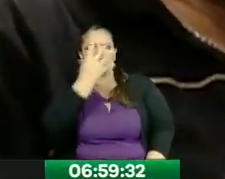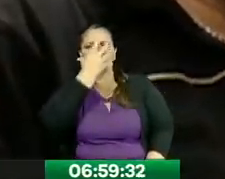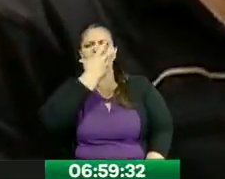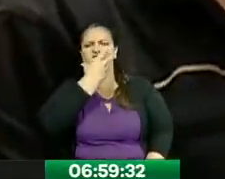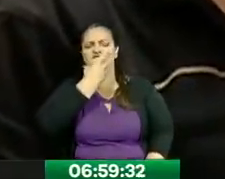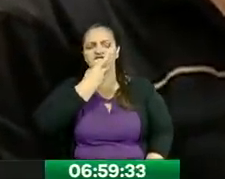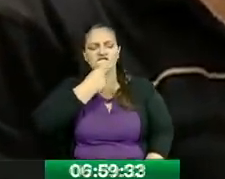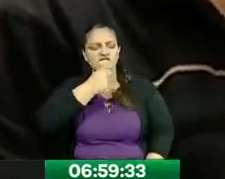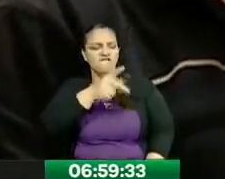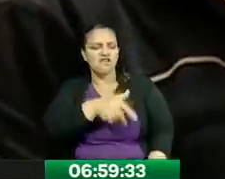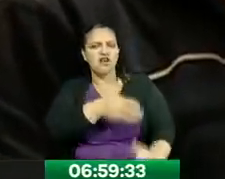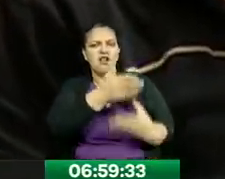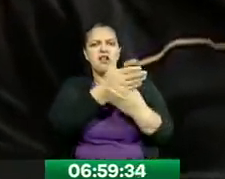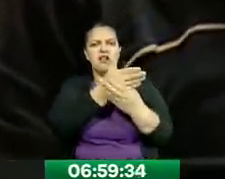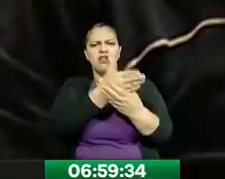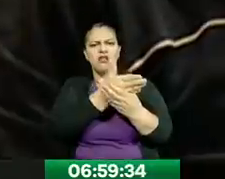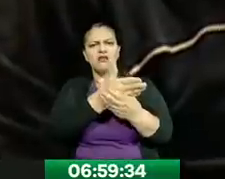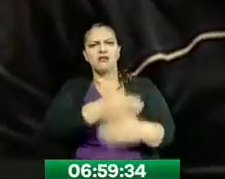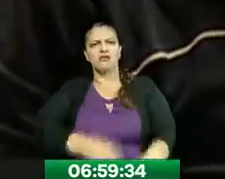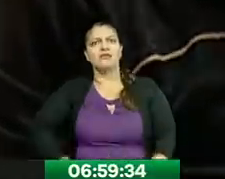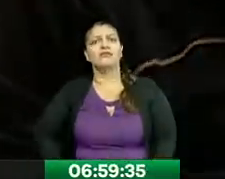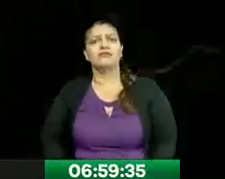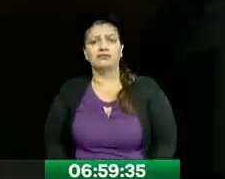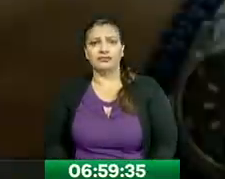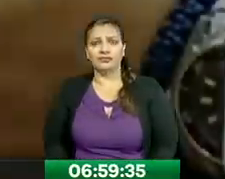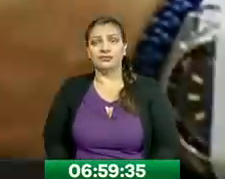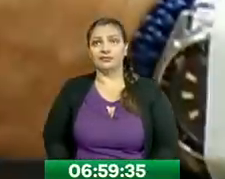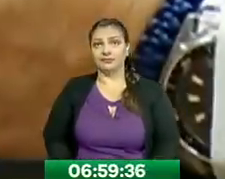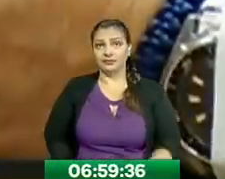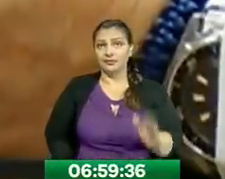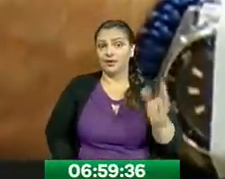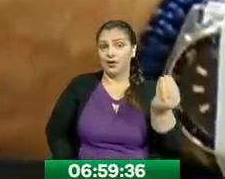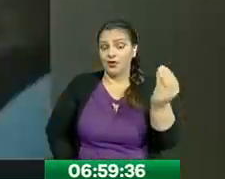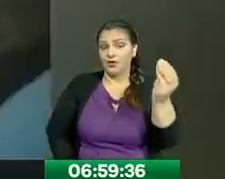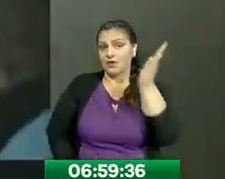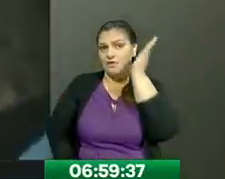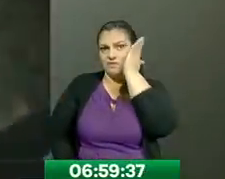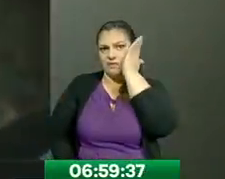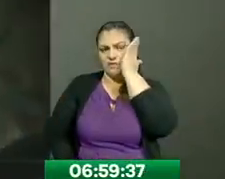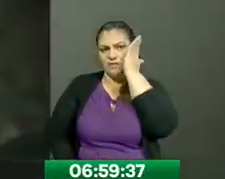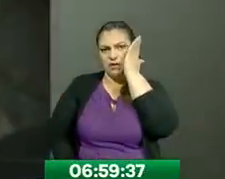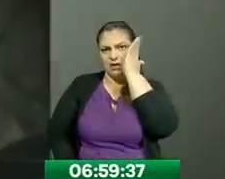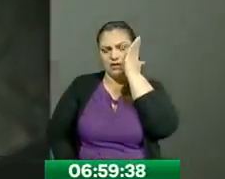reaccionó ante el comportamiento de su hija cuando veía el celular